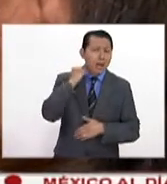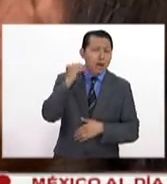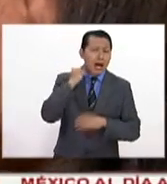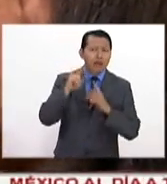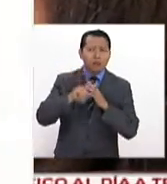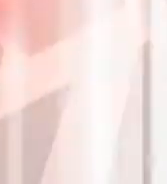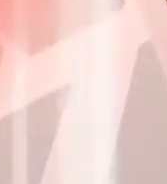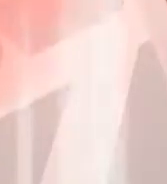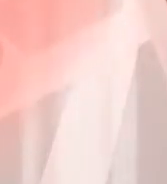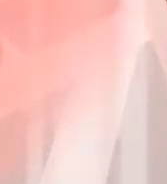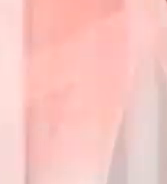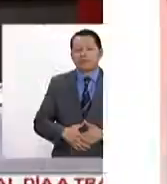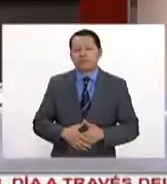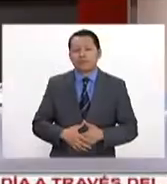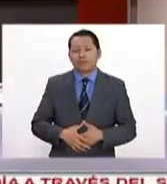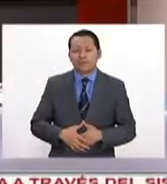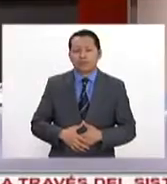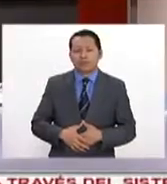migratorios.